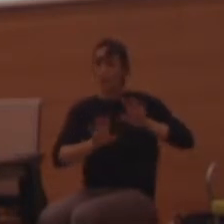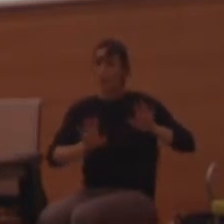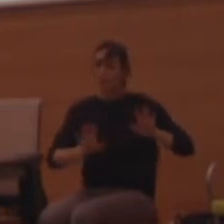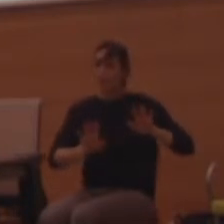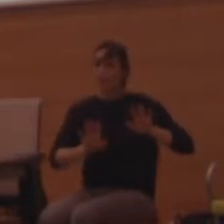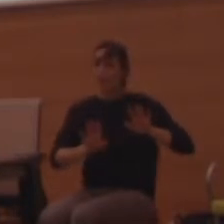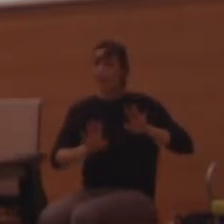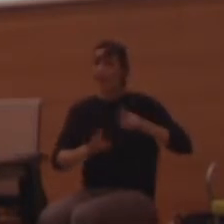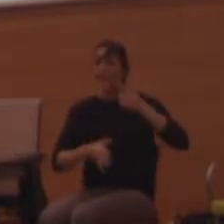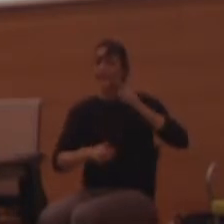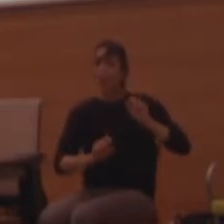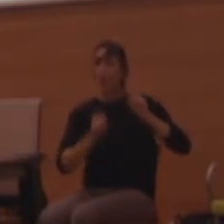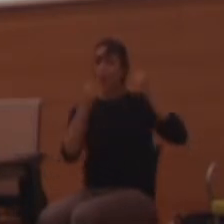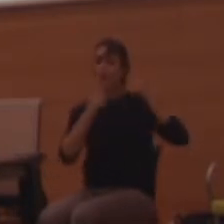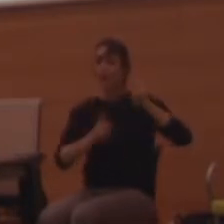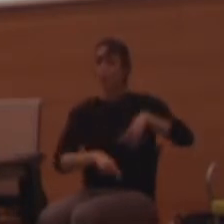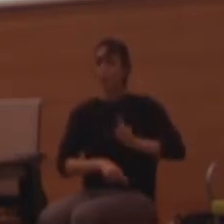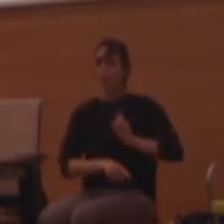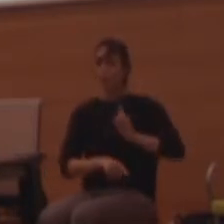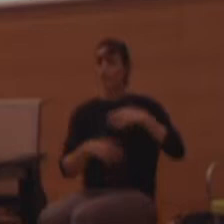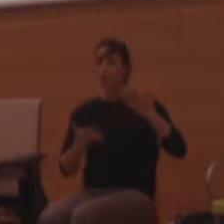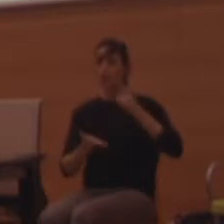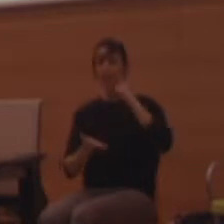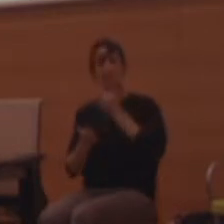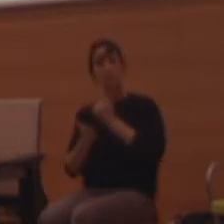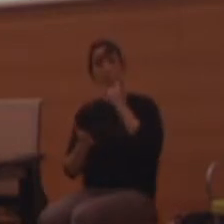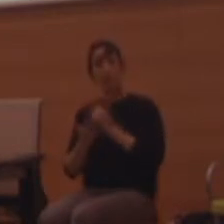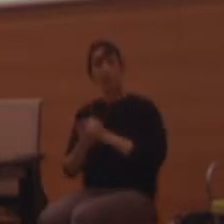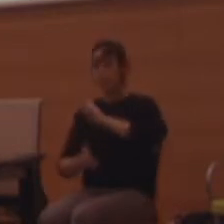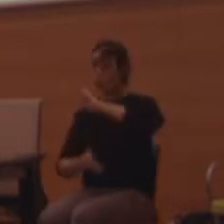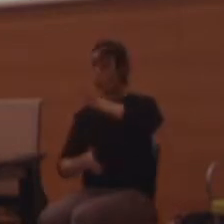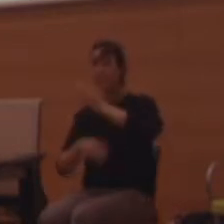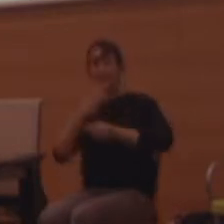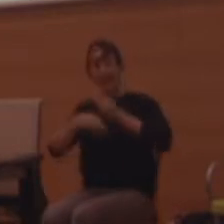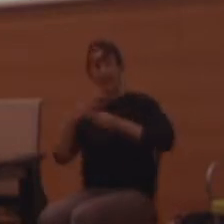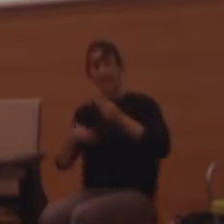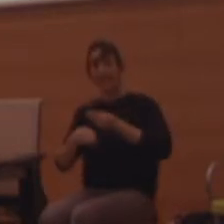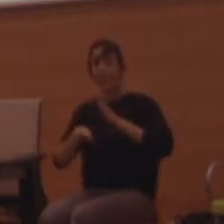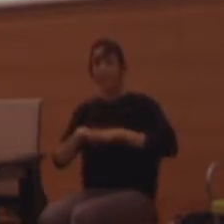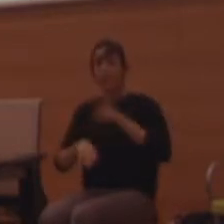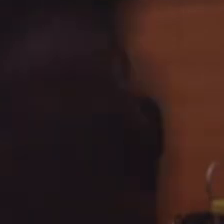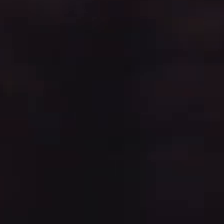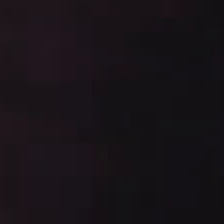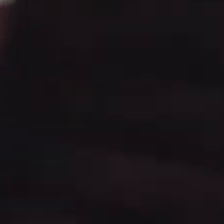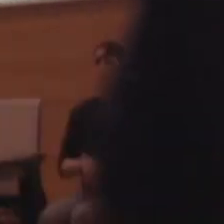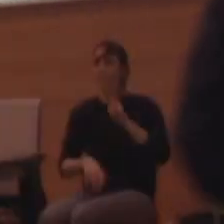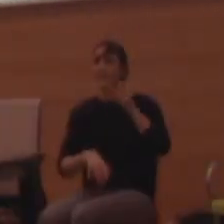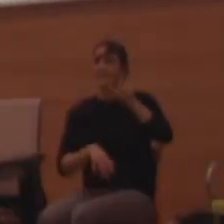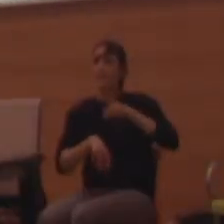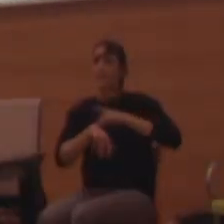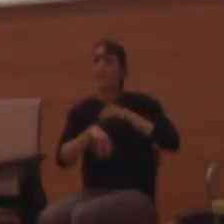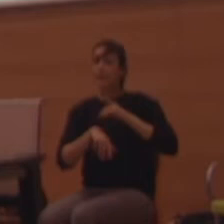que tenemos que acudir a otro tipo de pruebas para ver cómo está ese paciente.